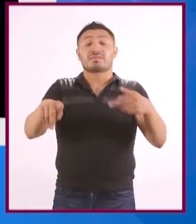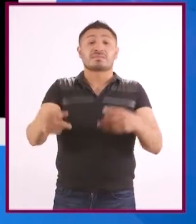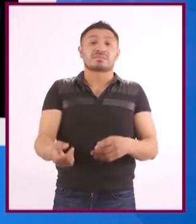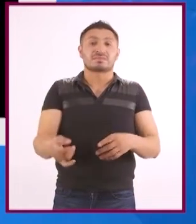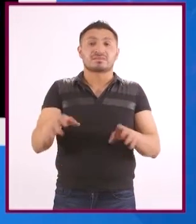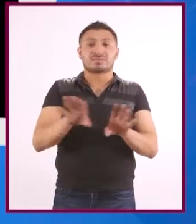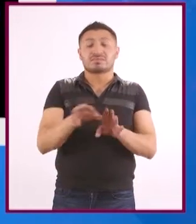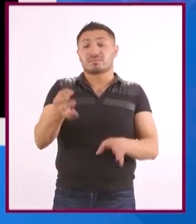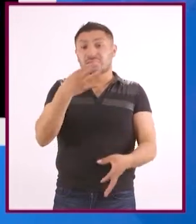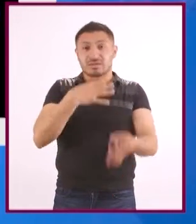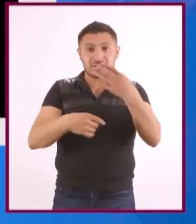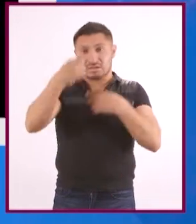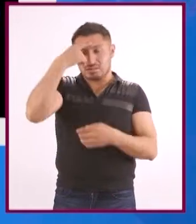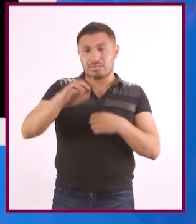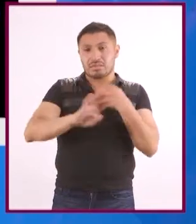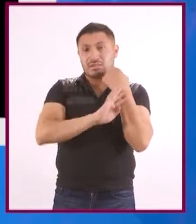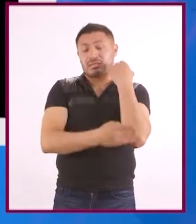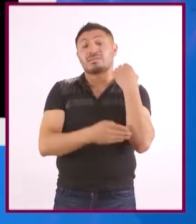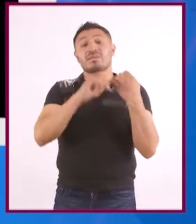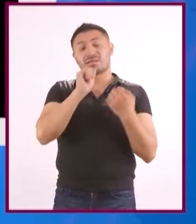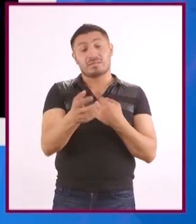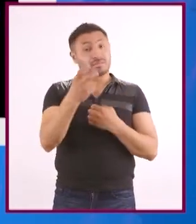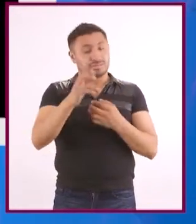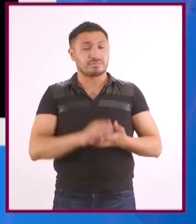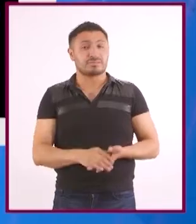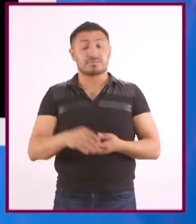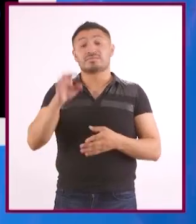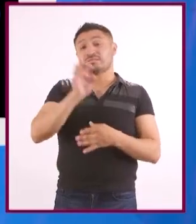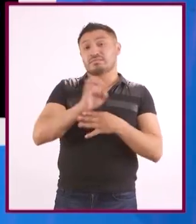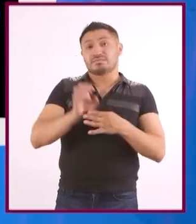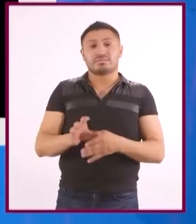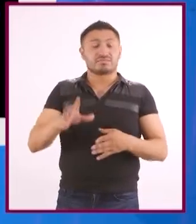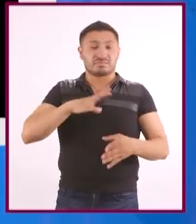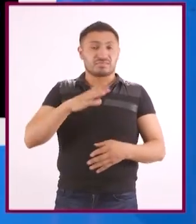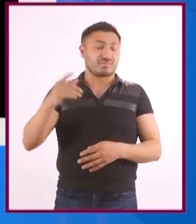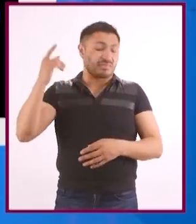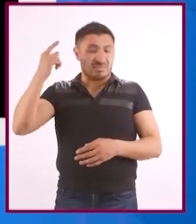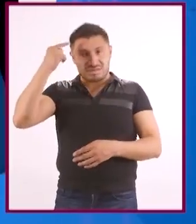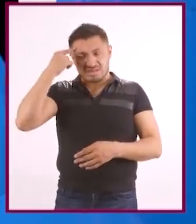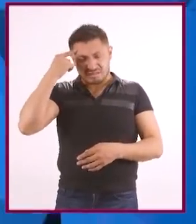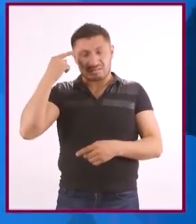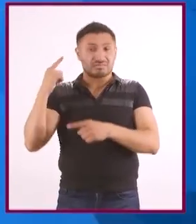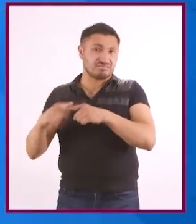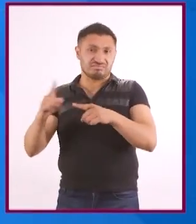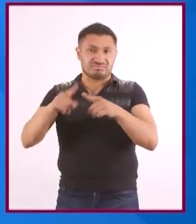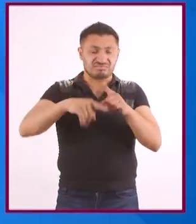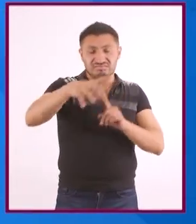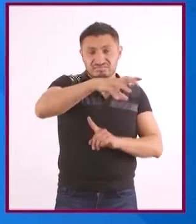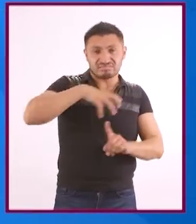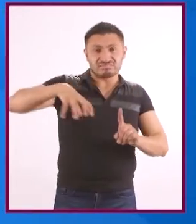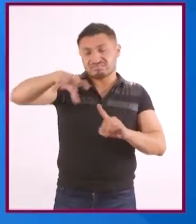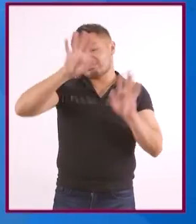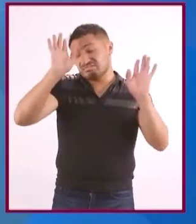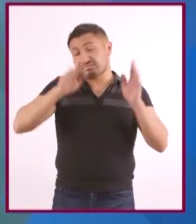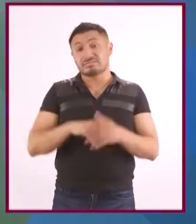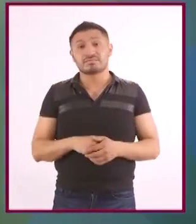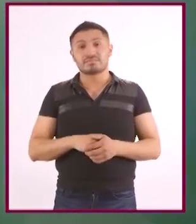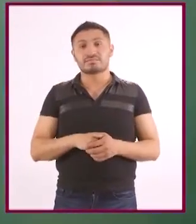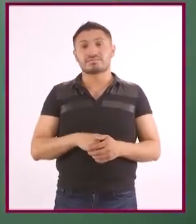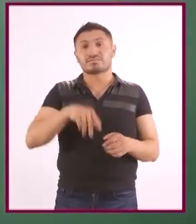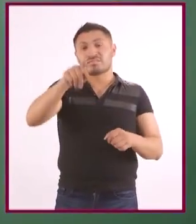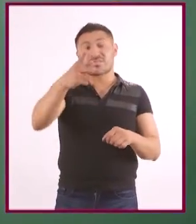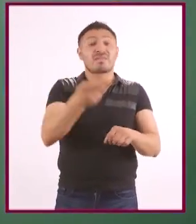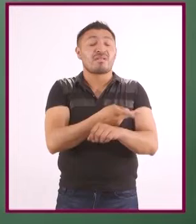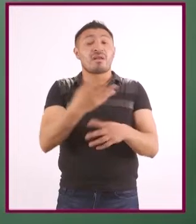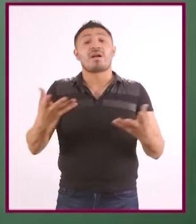anticonceptivos. Entonces, podemos imaginar esta objeción de conciencia en diferentes ámbitos profesionales. ¿Te ha pasado